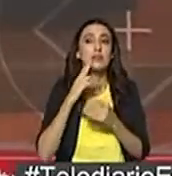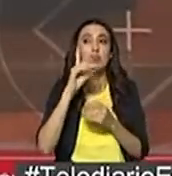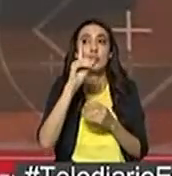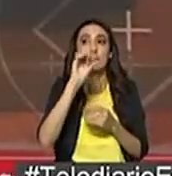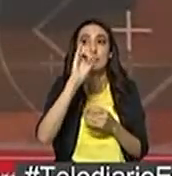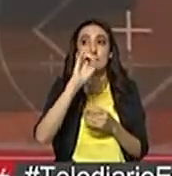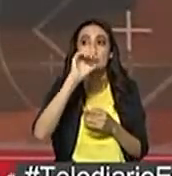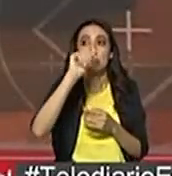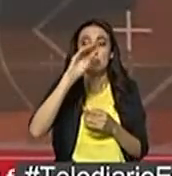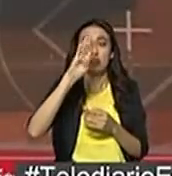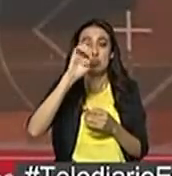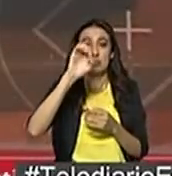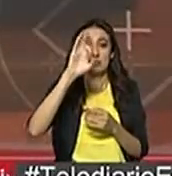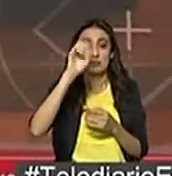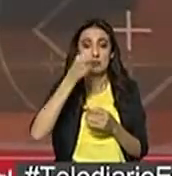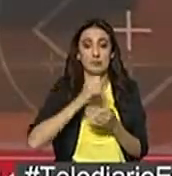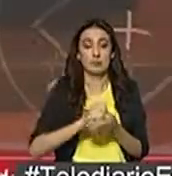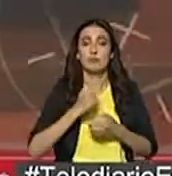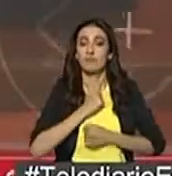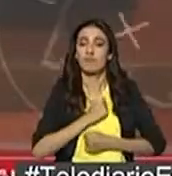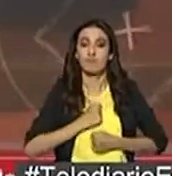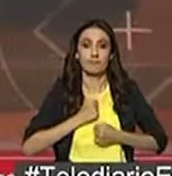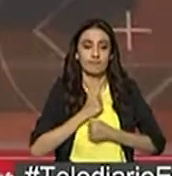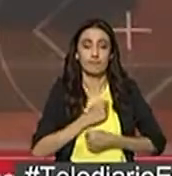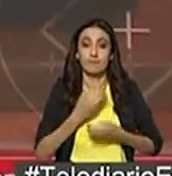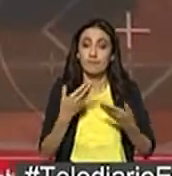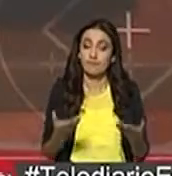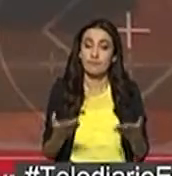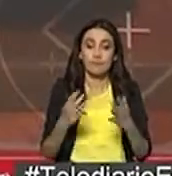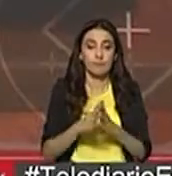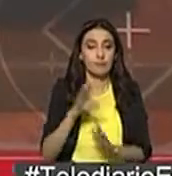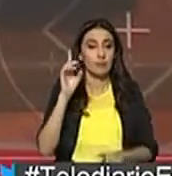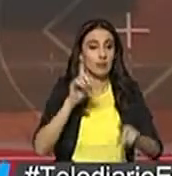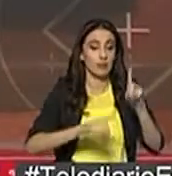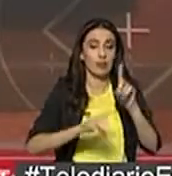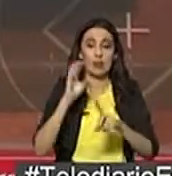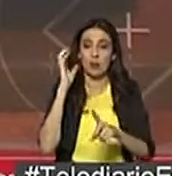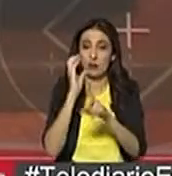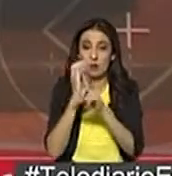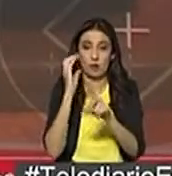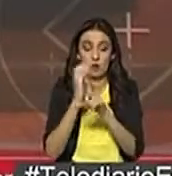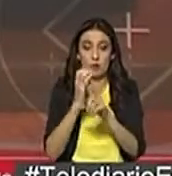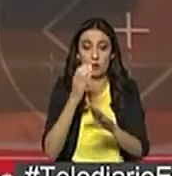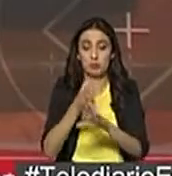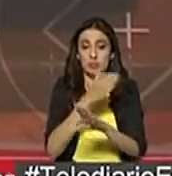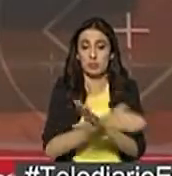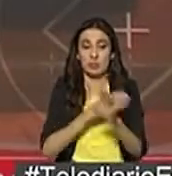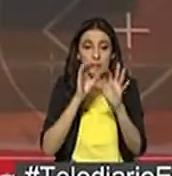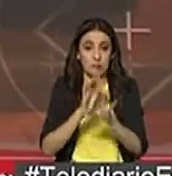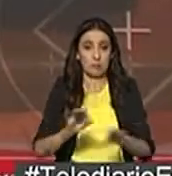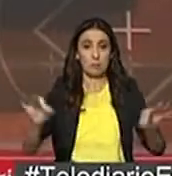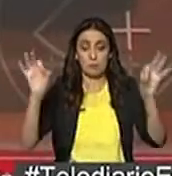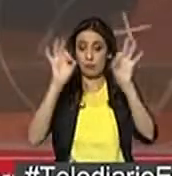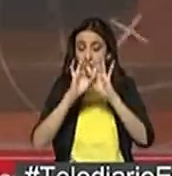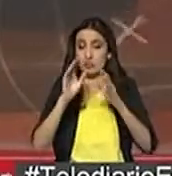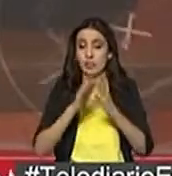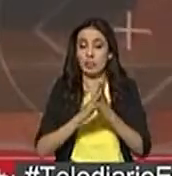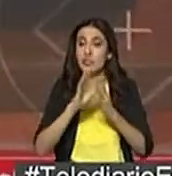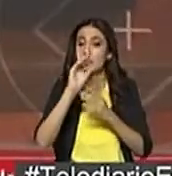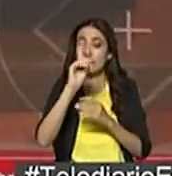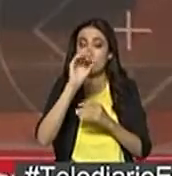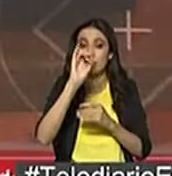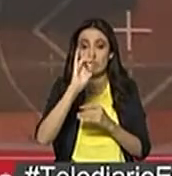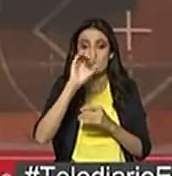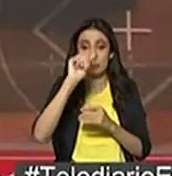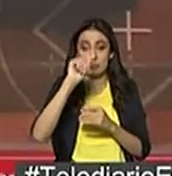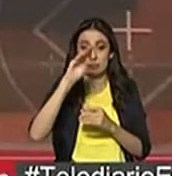archivar la Ley de Crecimiento Económico, normativa que incluye aspectos o que incluía aspectos como la eliminación del IVA a insumos